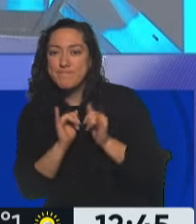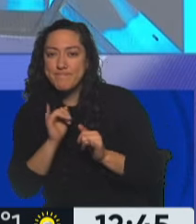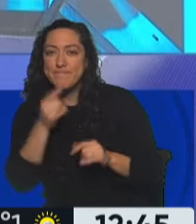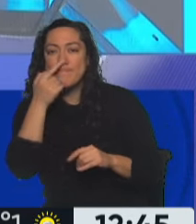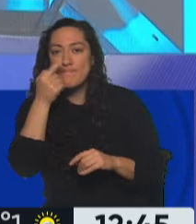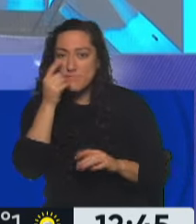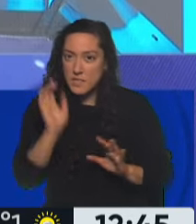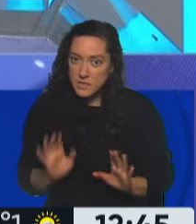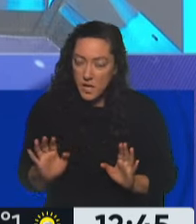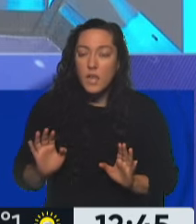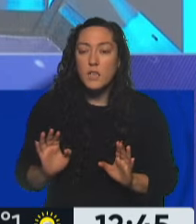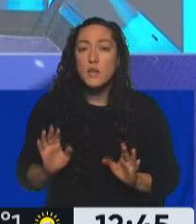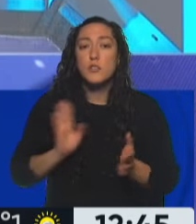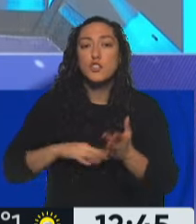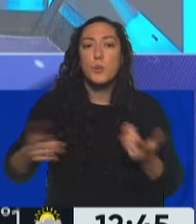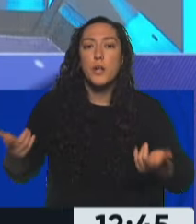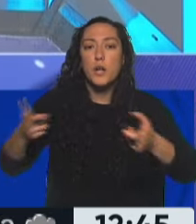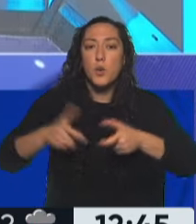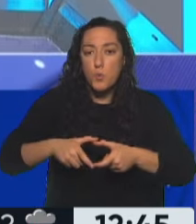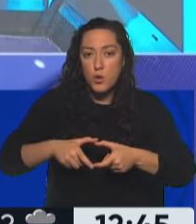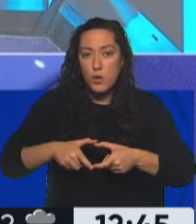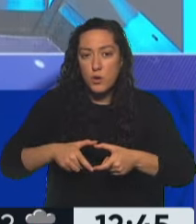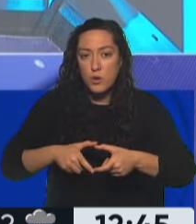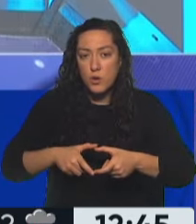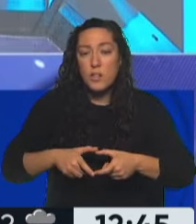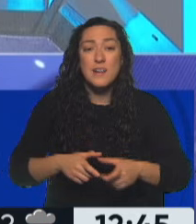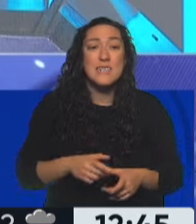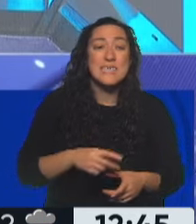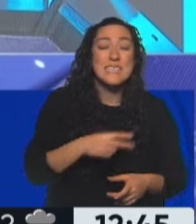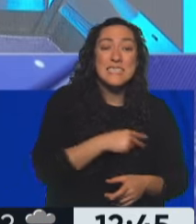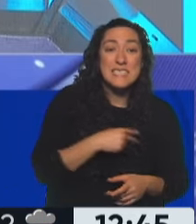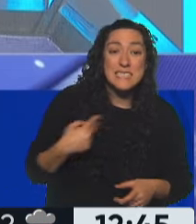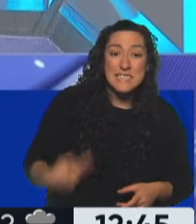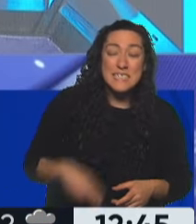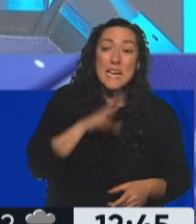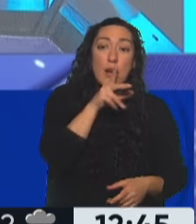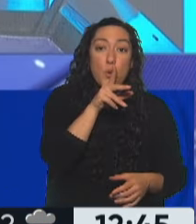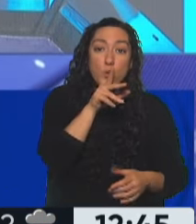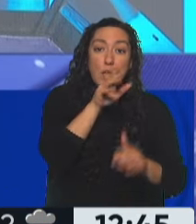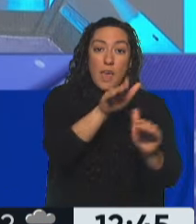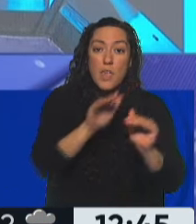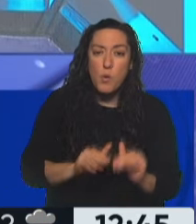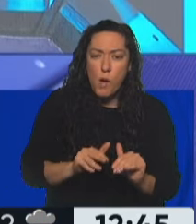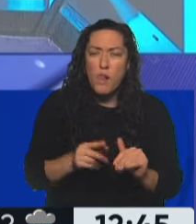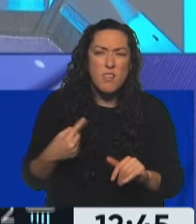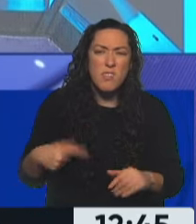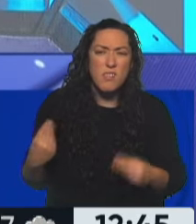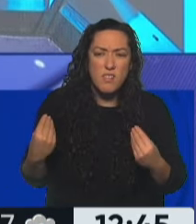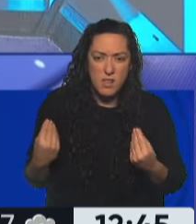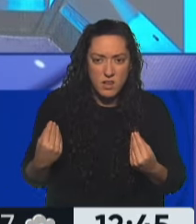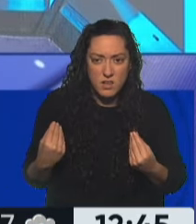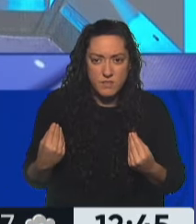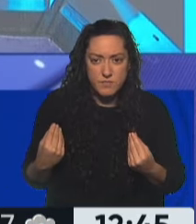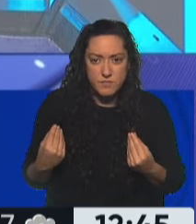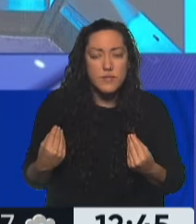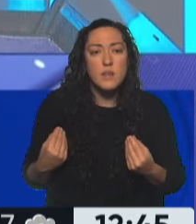interesante. Y lo que decís de la reunión, a ver, ¿qué une a China, a Rusia en este momento, o qué los une de alguna manera a estos dos